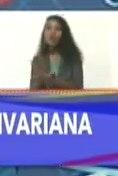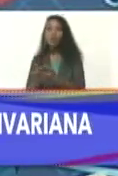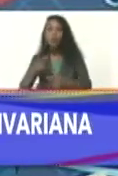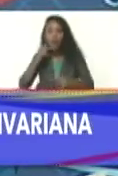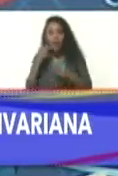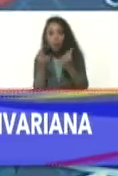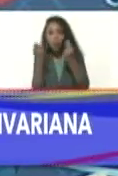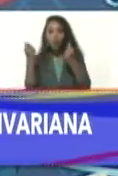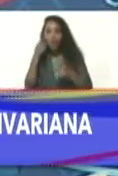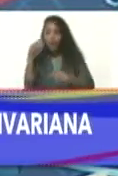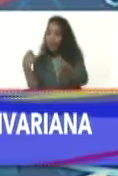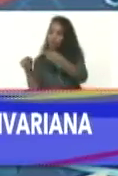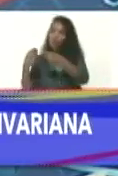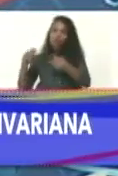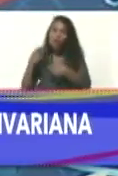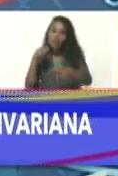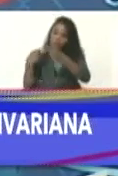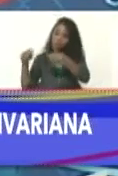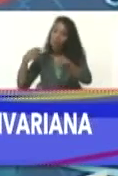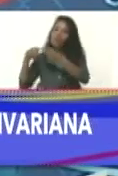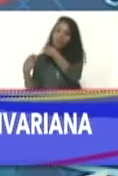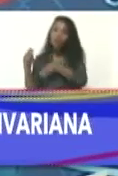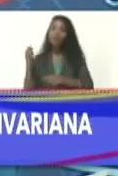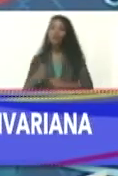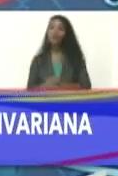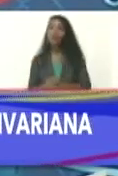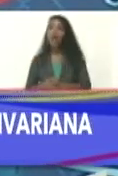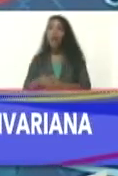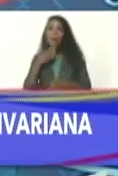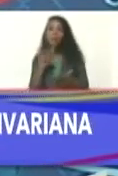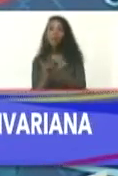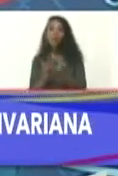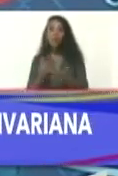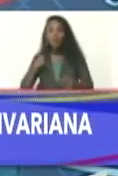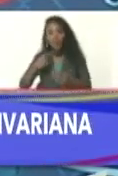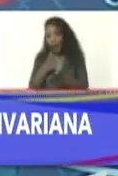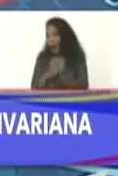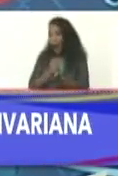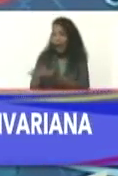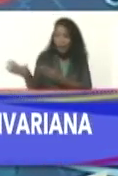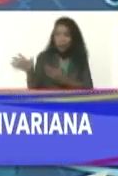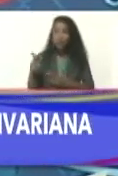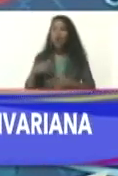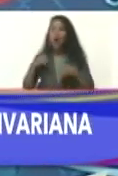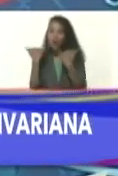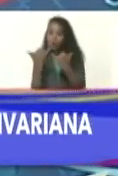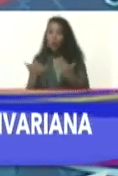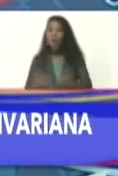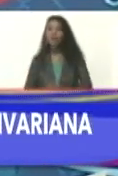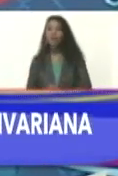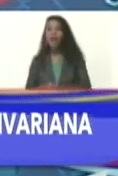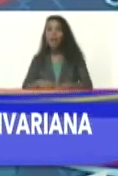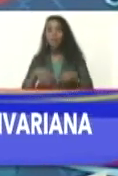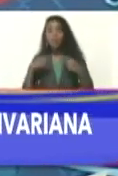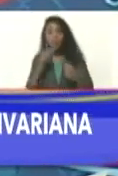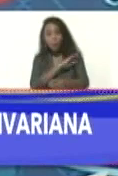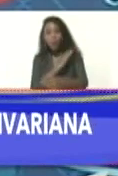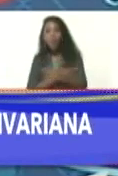adicionales, inversión al presupuesto de gasto vigente del Poder Popular del